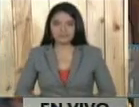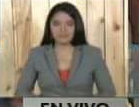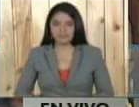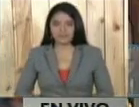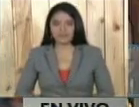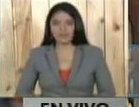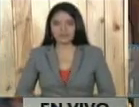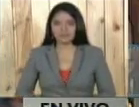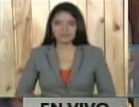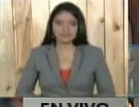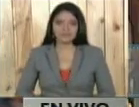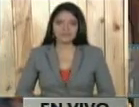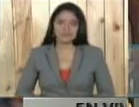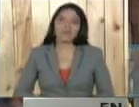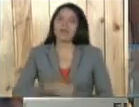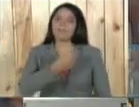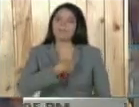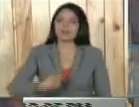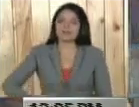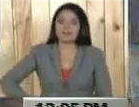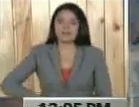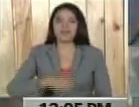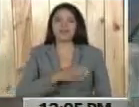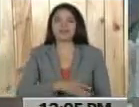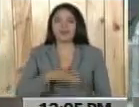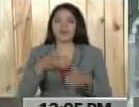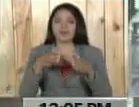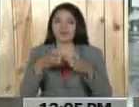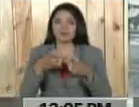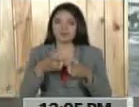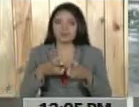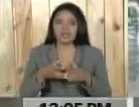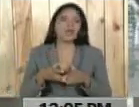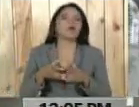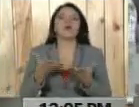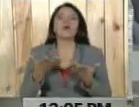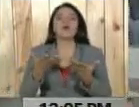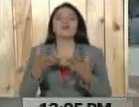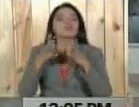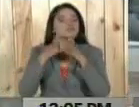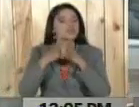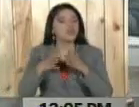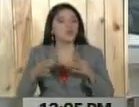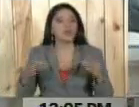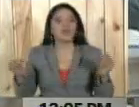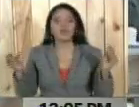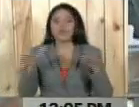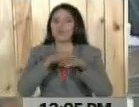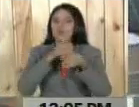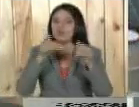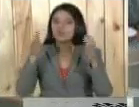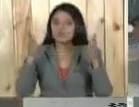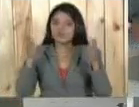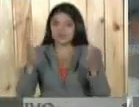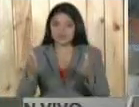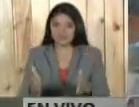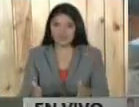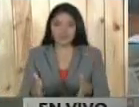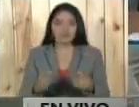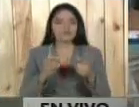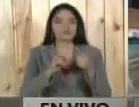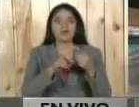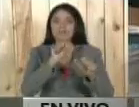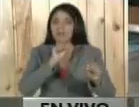el presidente o presidenta del Consejo Moral Republicano, y los ministros o ministras de los sectores